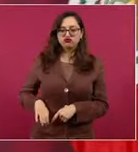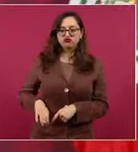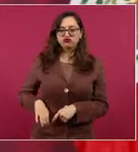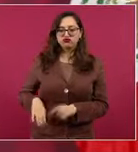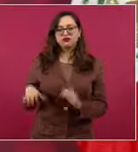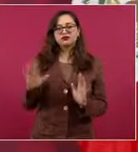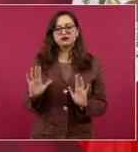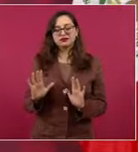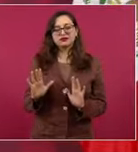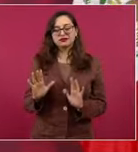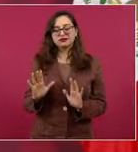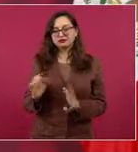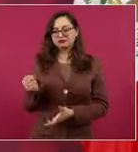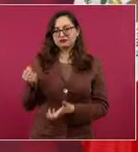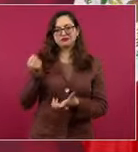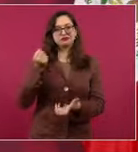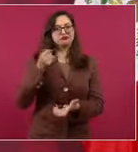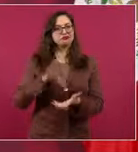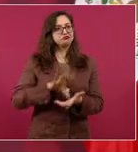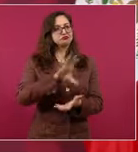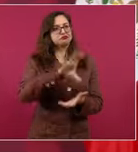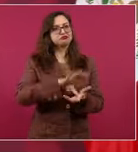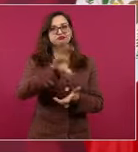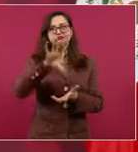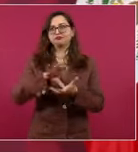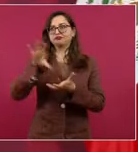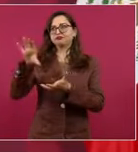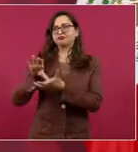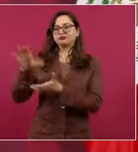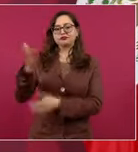al amparo de este presupuesto.